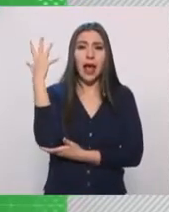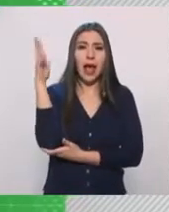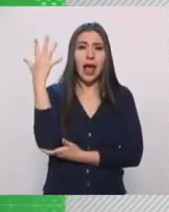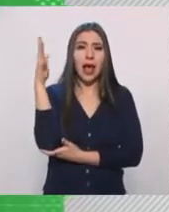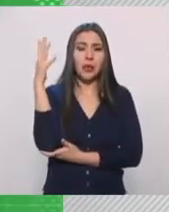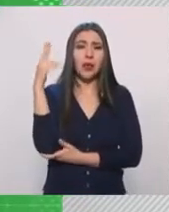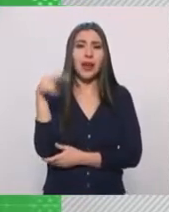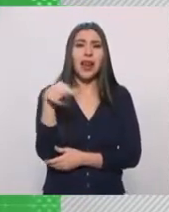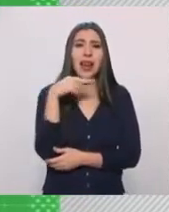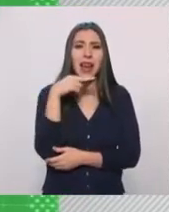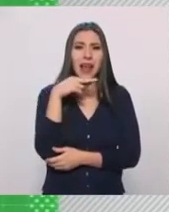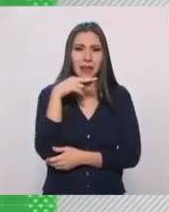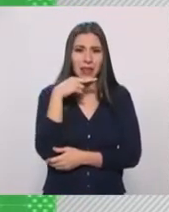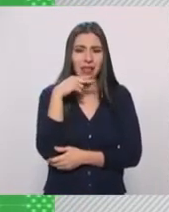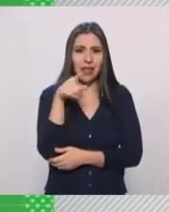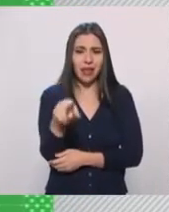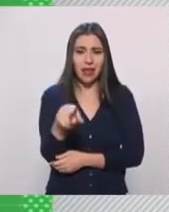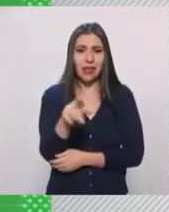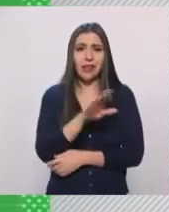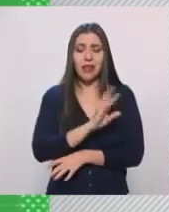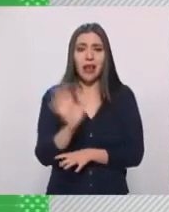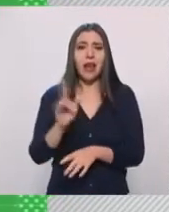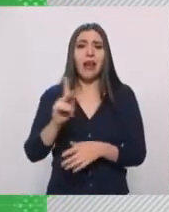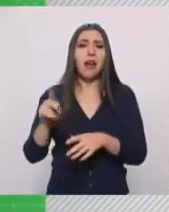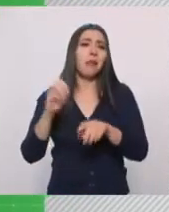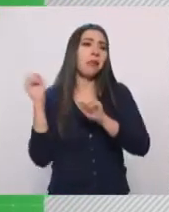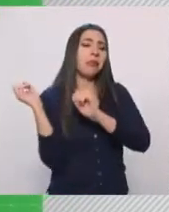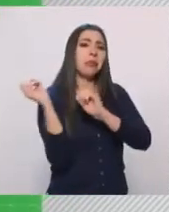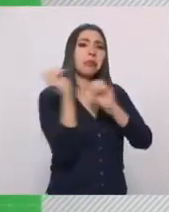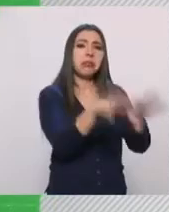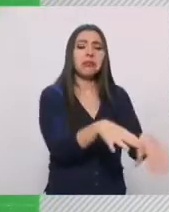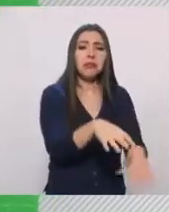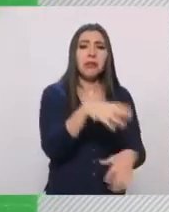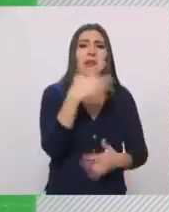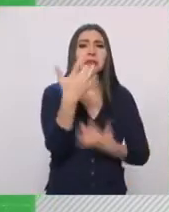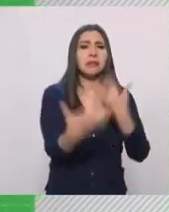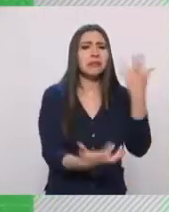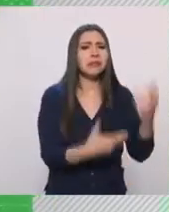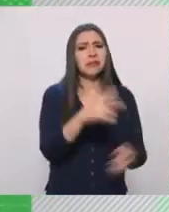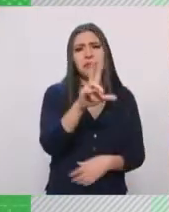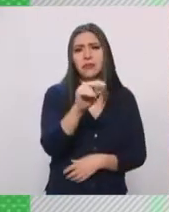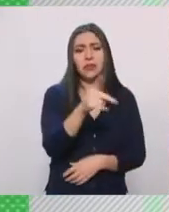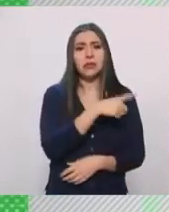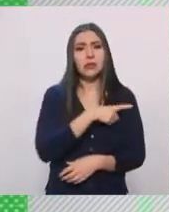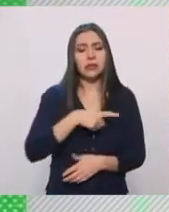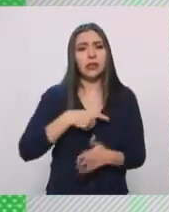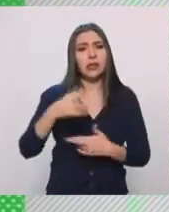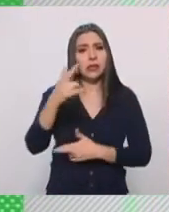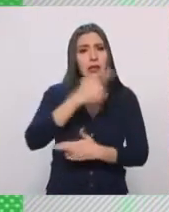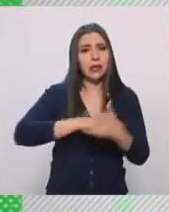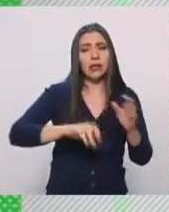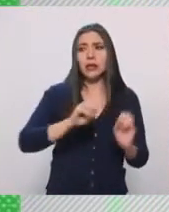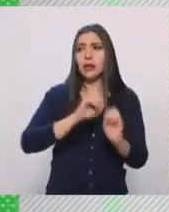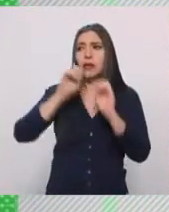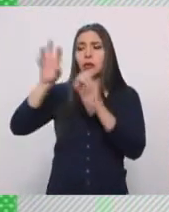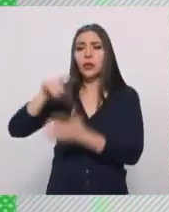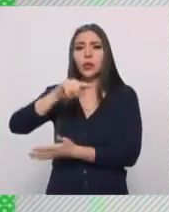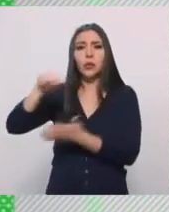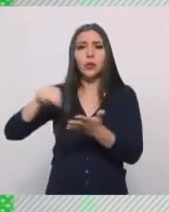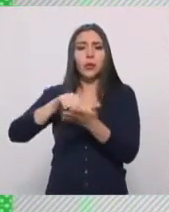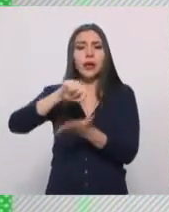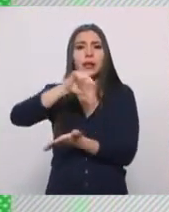Navidad, no dejarlos tirados, que no terminen quemados, que se puedan procesar para hacer composta. Y en fin, pues tenemos que cuidar